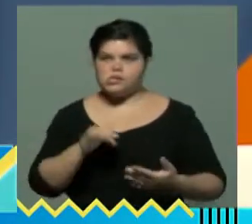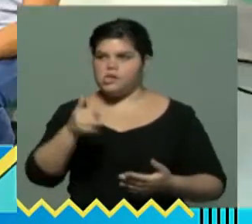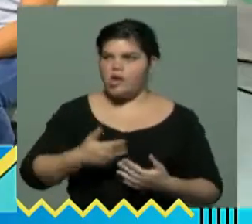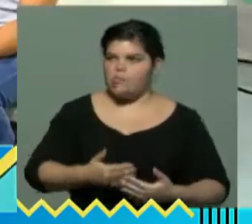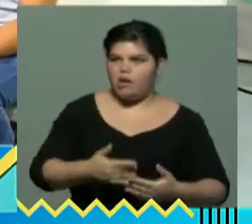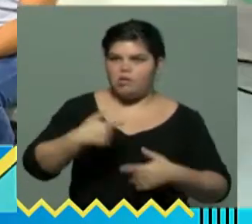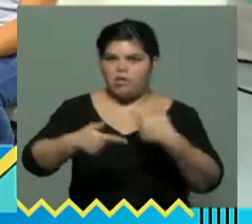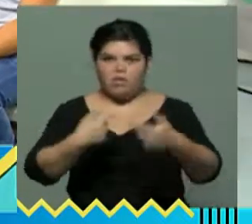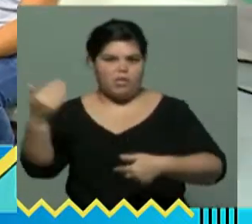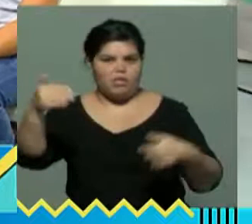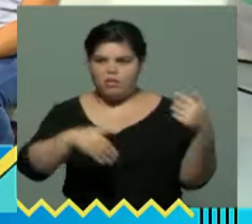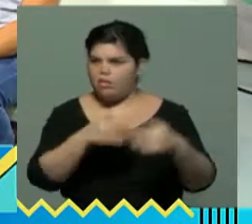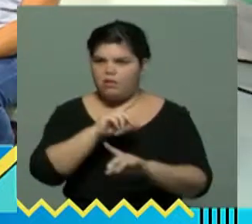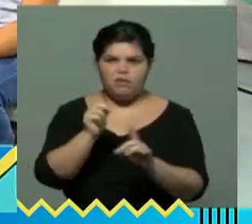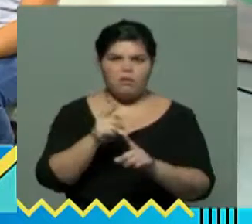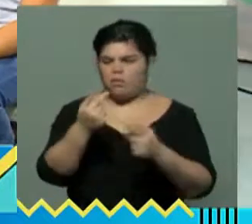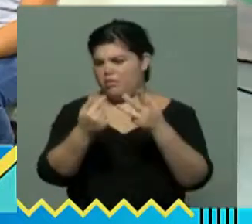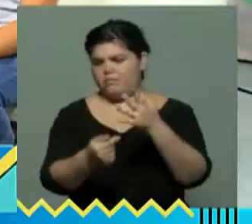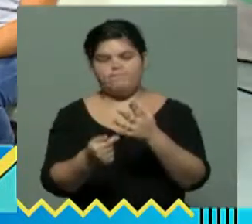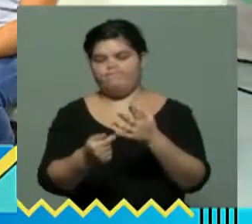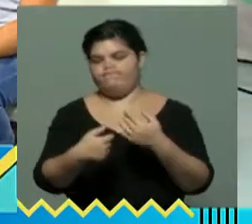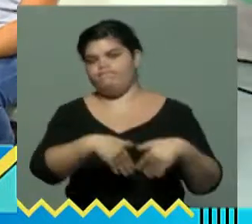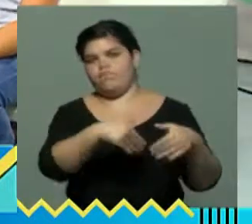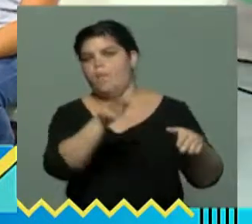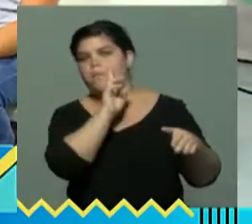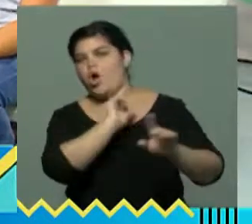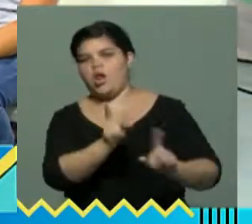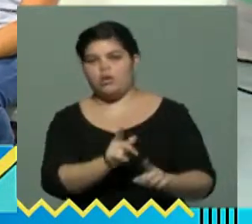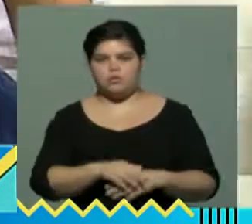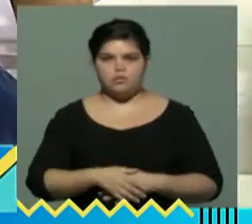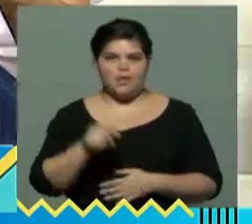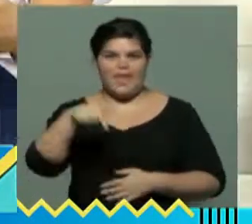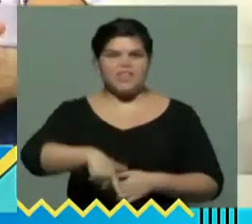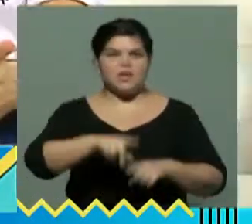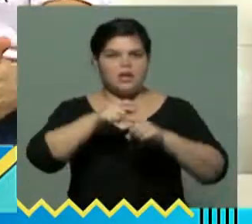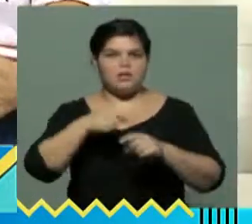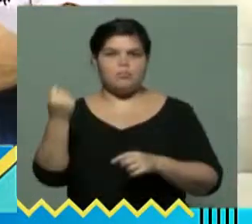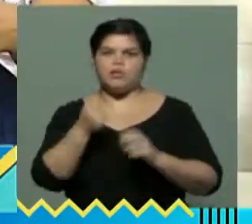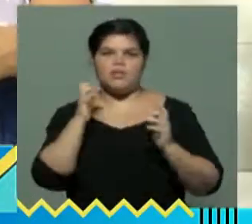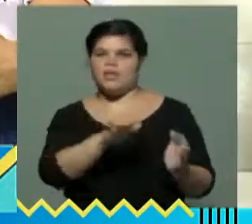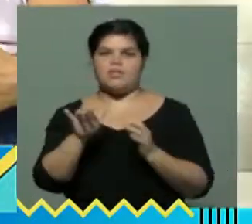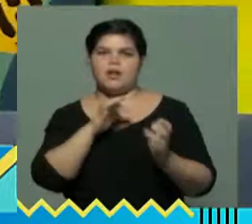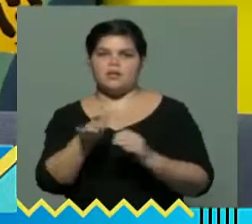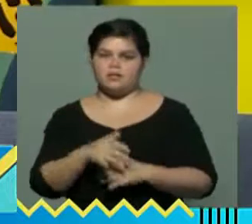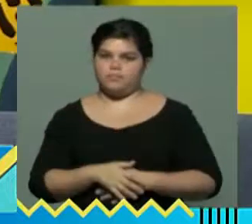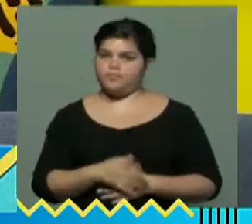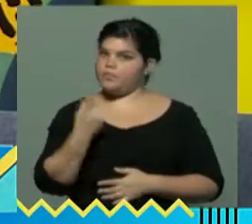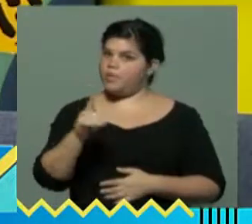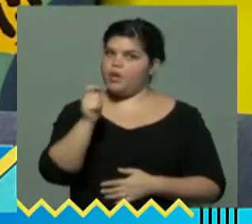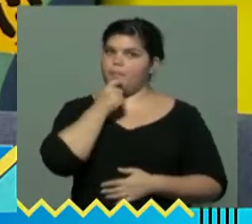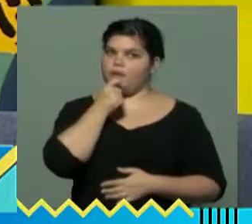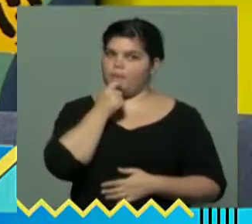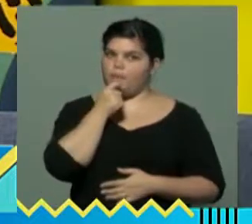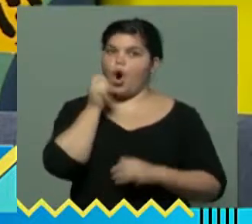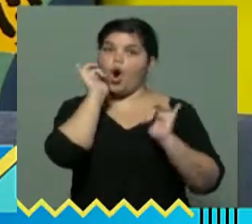encuentra quizás en una situación... Entonces, a ver, a través de esto es gestión, legislación, esto es tratar el tema. Y ni hablar de la joven que es madre a su vez